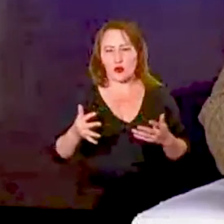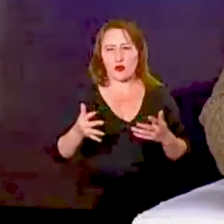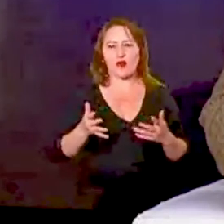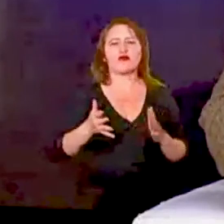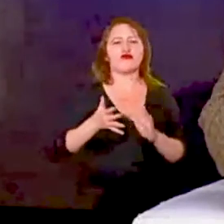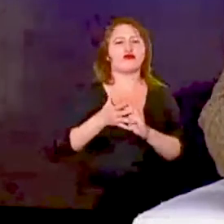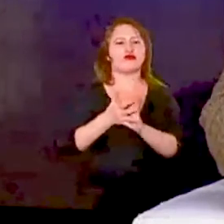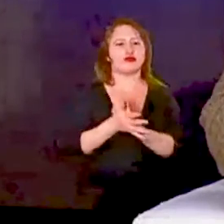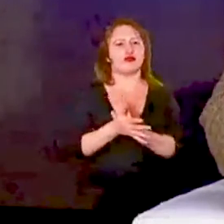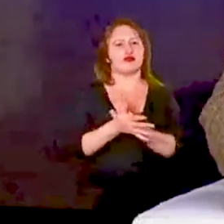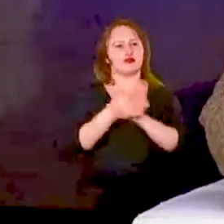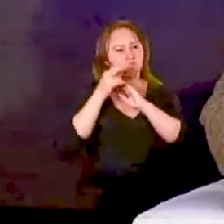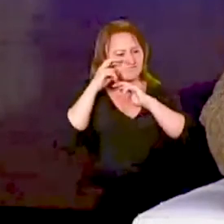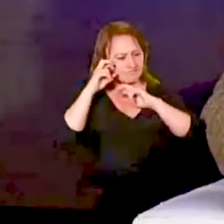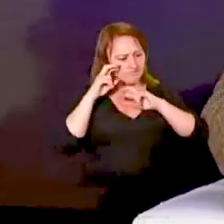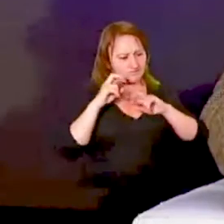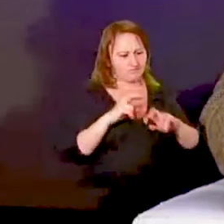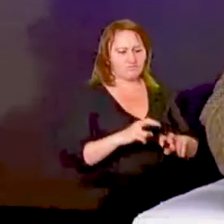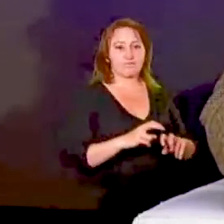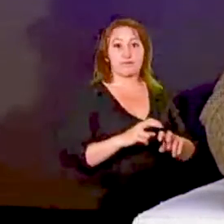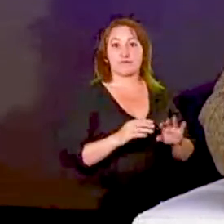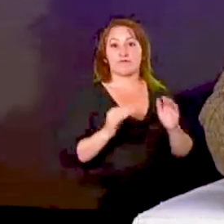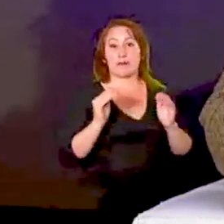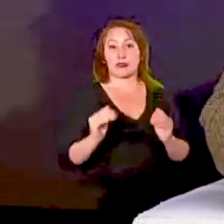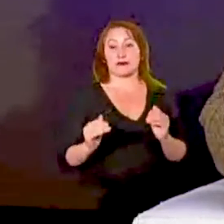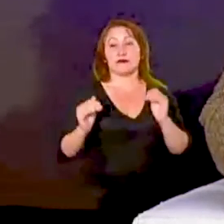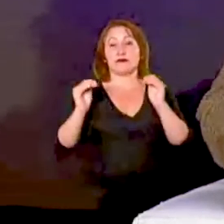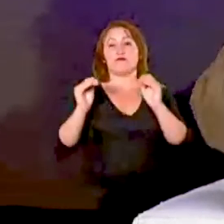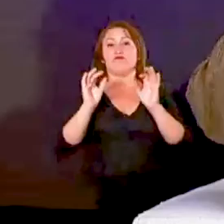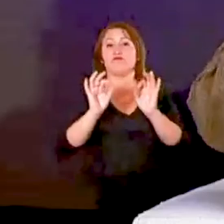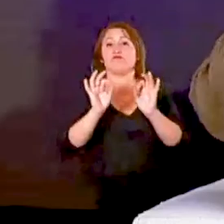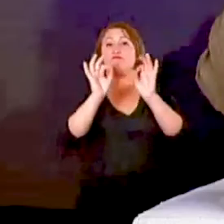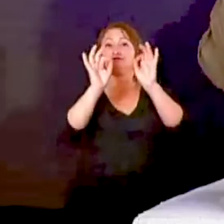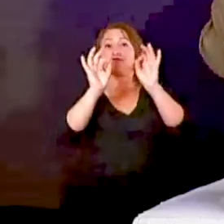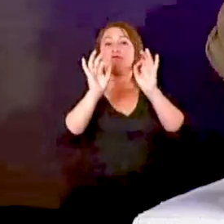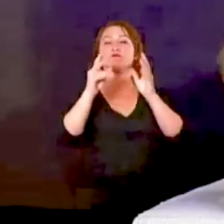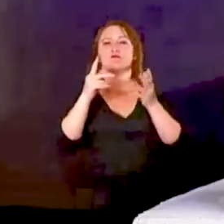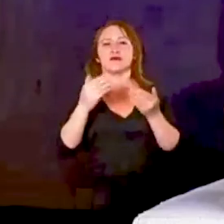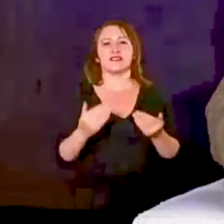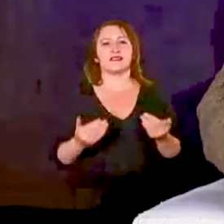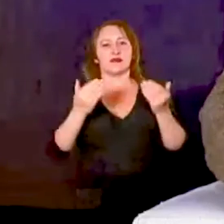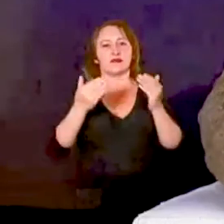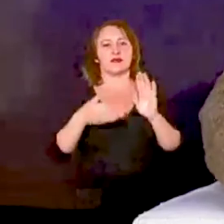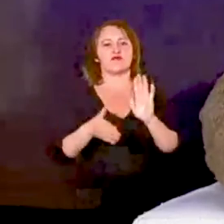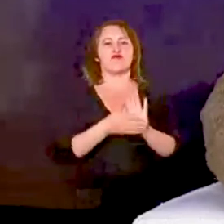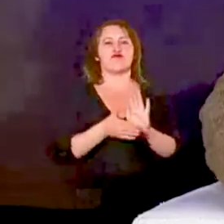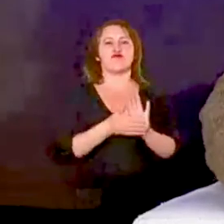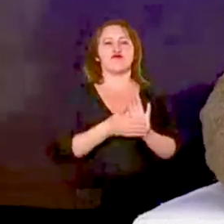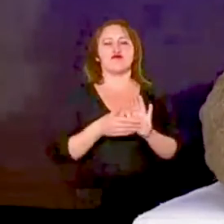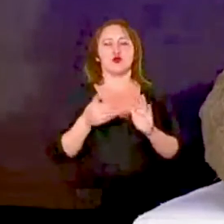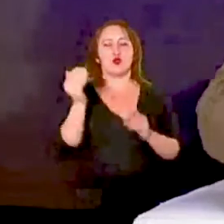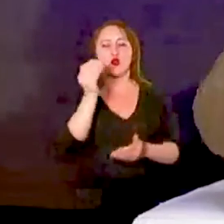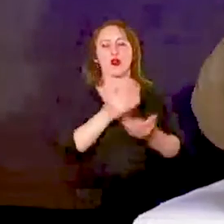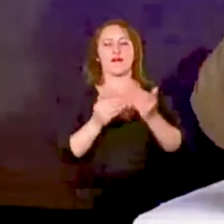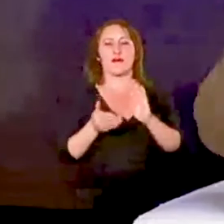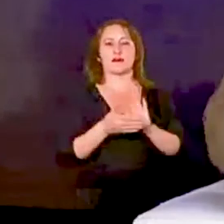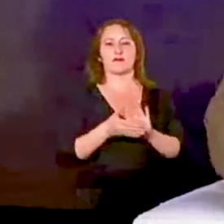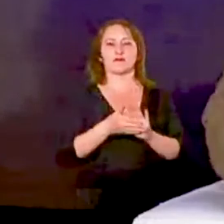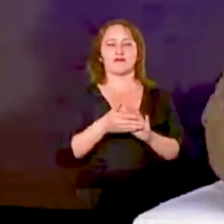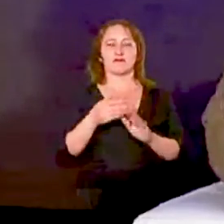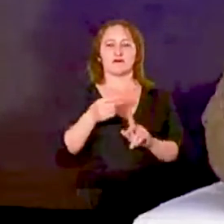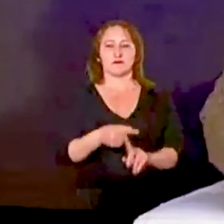cuerpo técnico investigativo de las más altas calidades que le sirven de soporte probatorio a